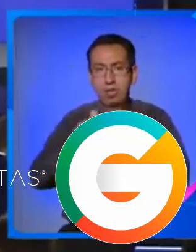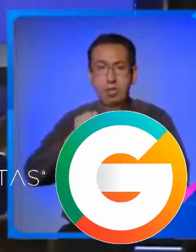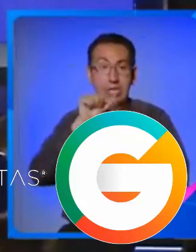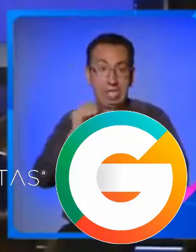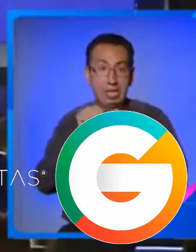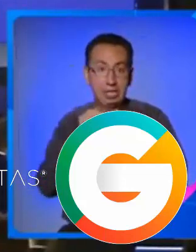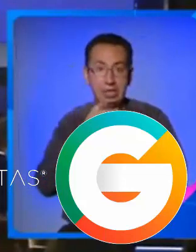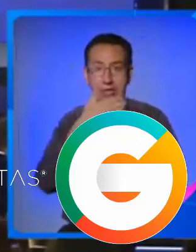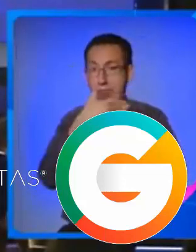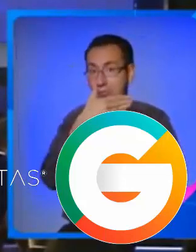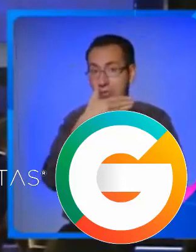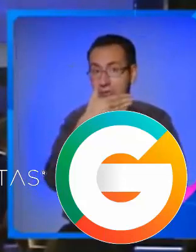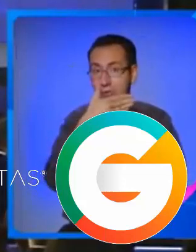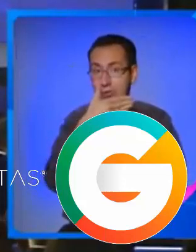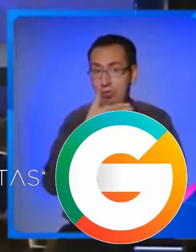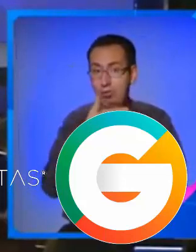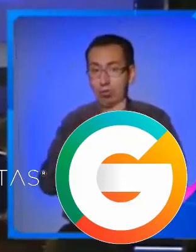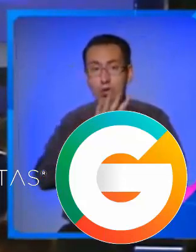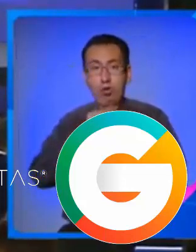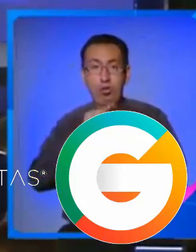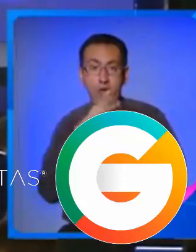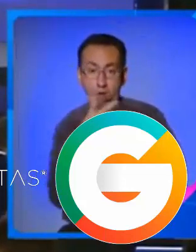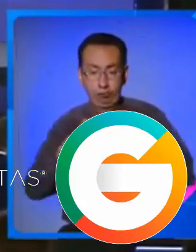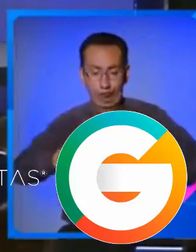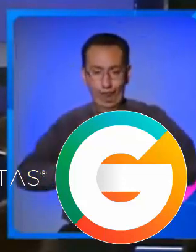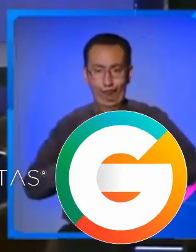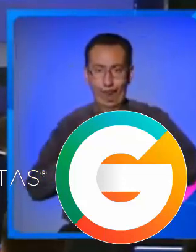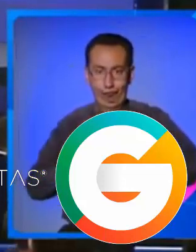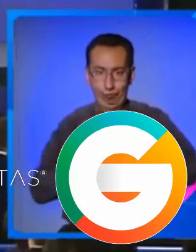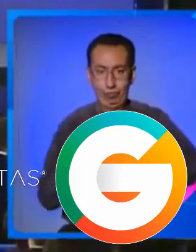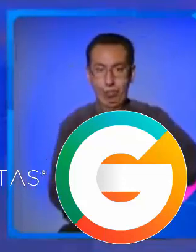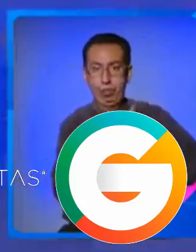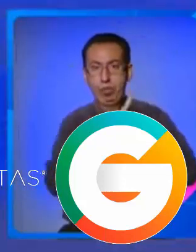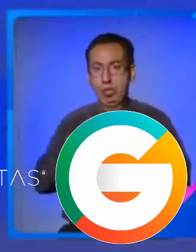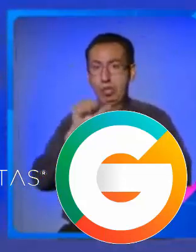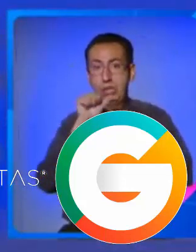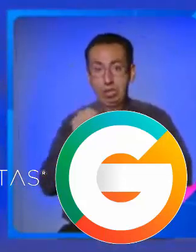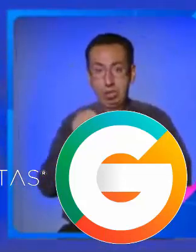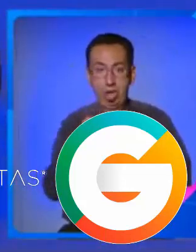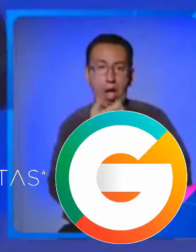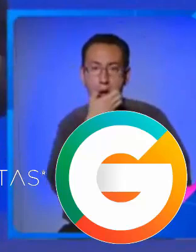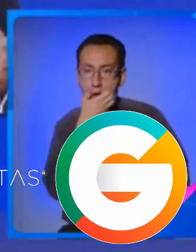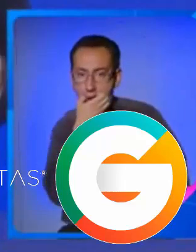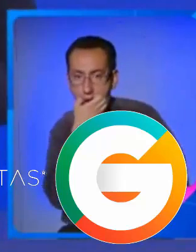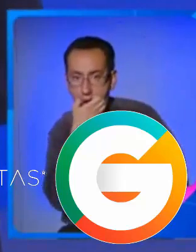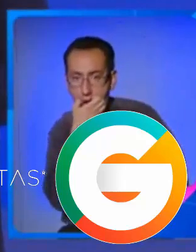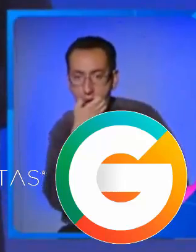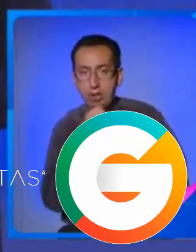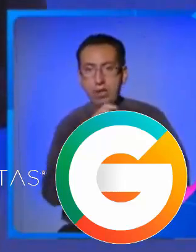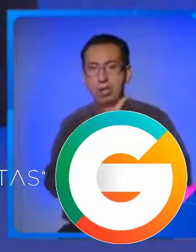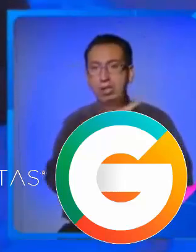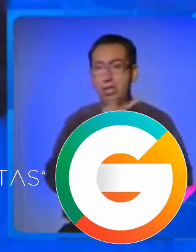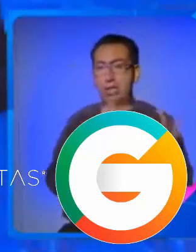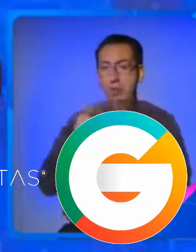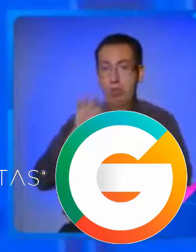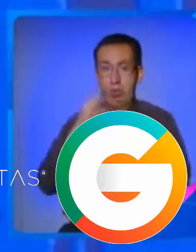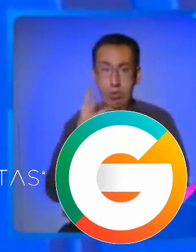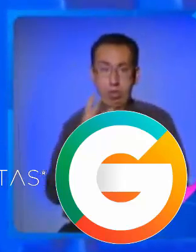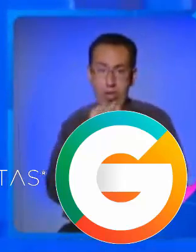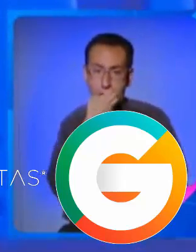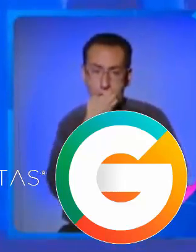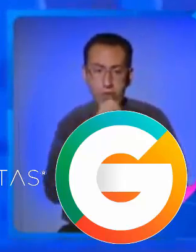116 patrullas equipadas, 82 motocicletas, 116 radios móviles, 744 radios